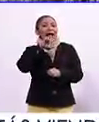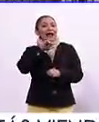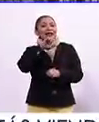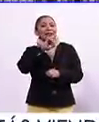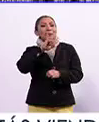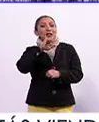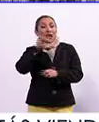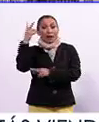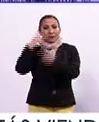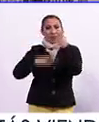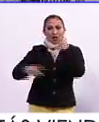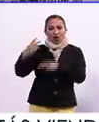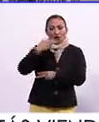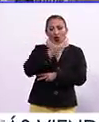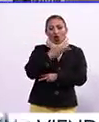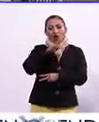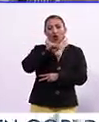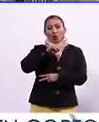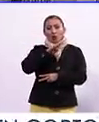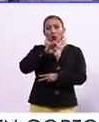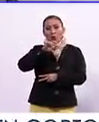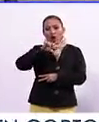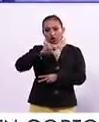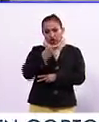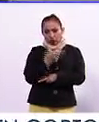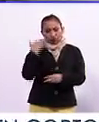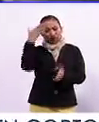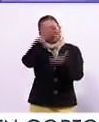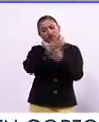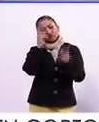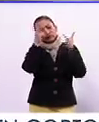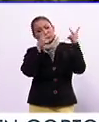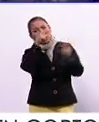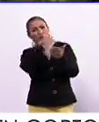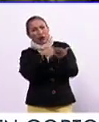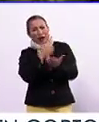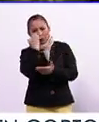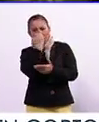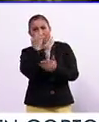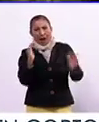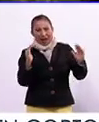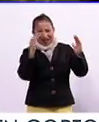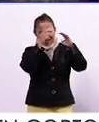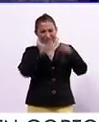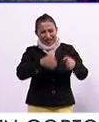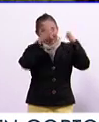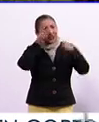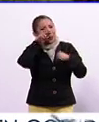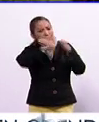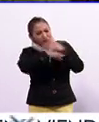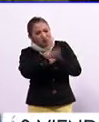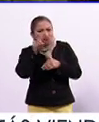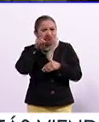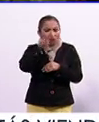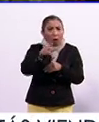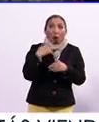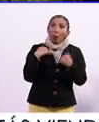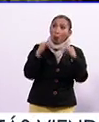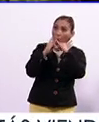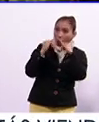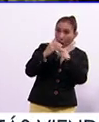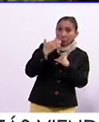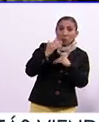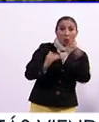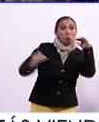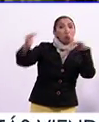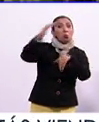llegó el barón von Humboldt a México, hizo una visita y fue a visitar el Real Seminario y dijo que se había encontrado con una institución